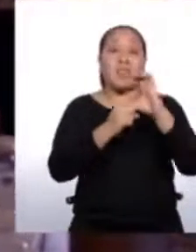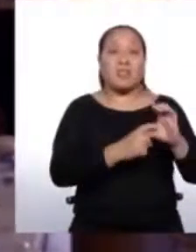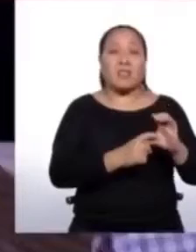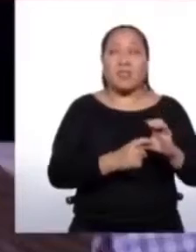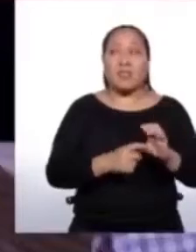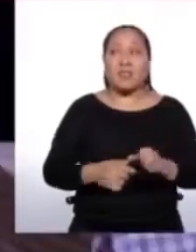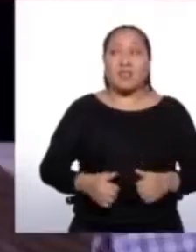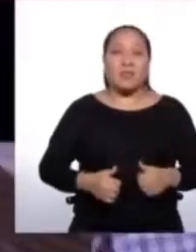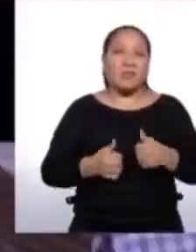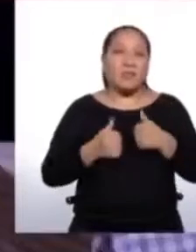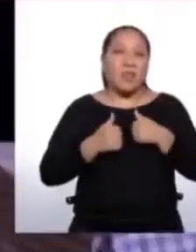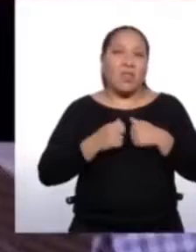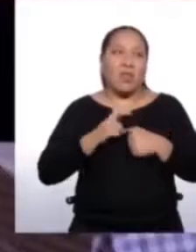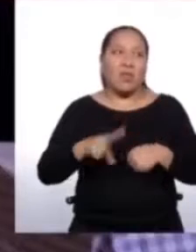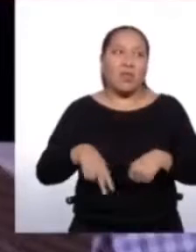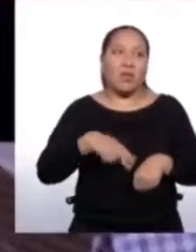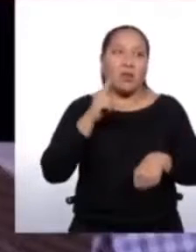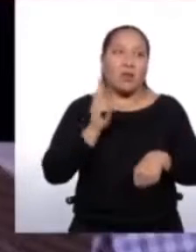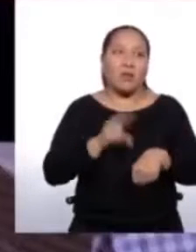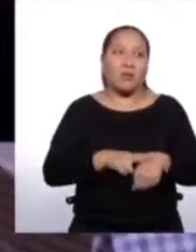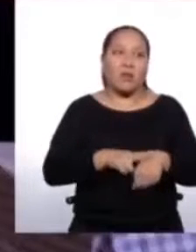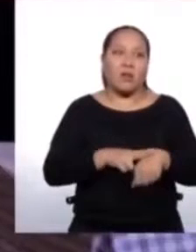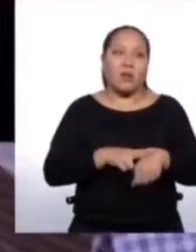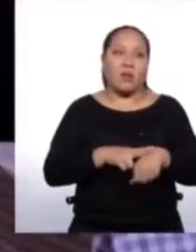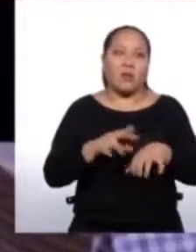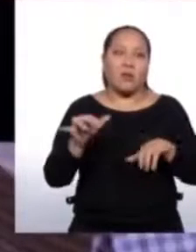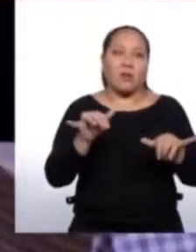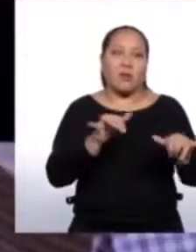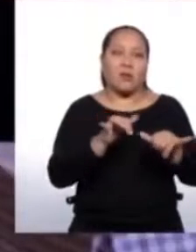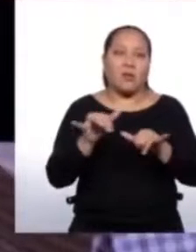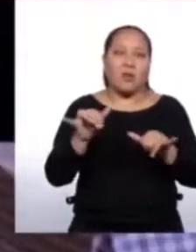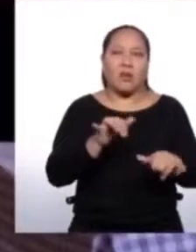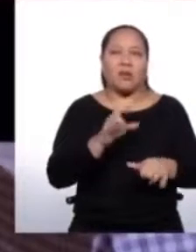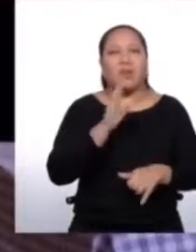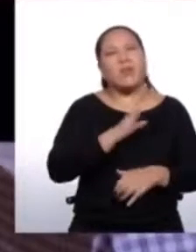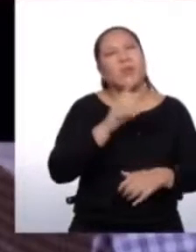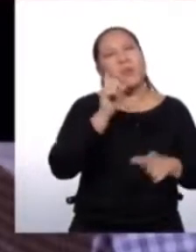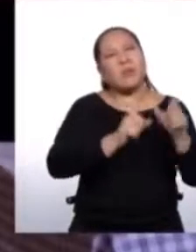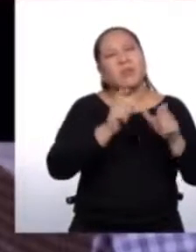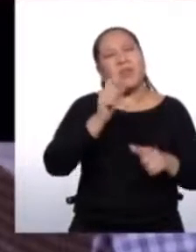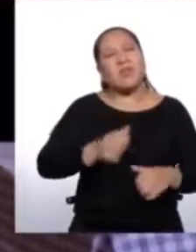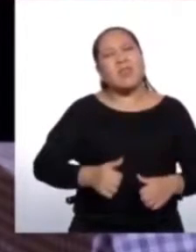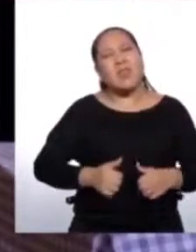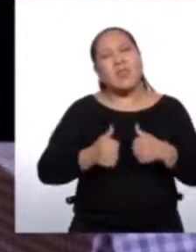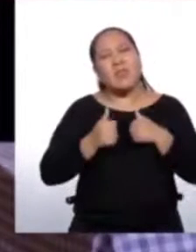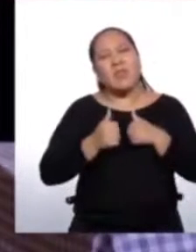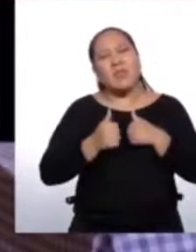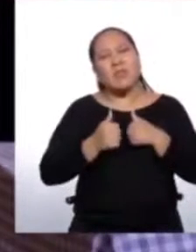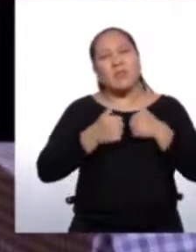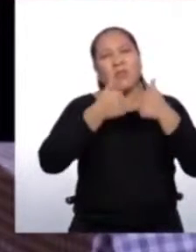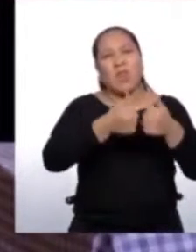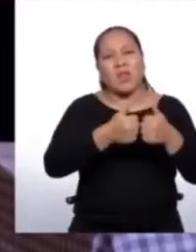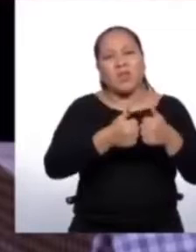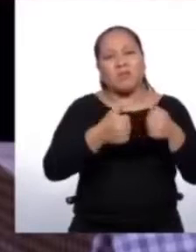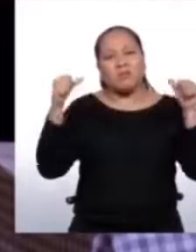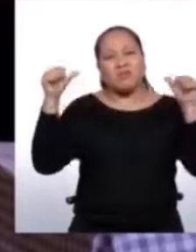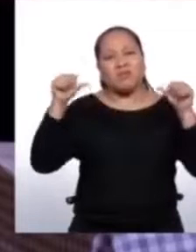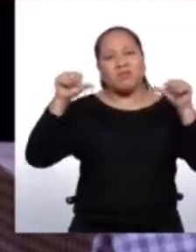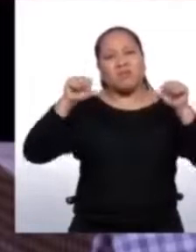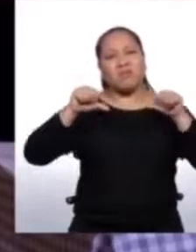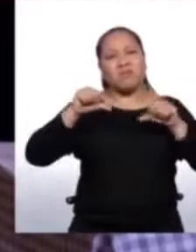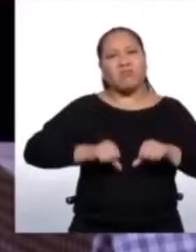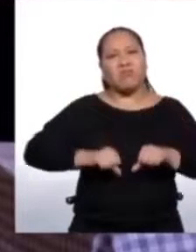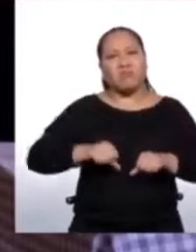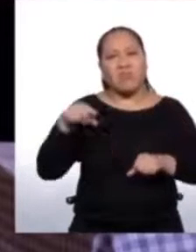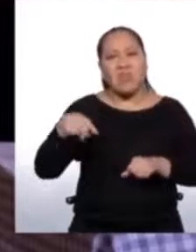Ribeiro. Son personajes que viven mejor en la soledad, en la marginalidad, en el fracaso. El fracaso es para ellos un